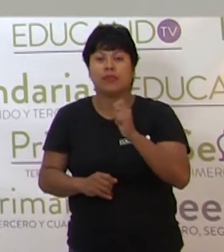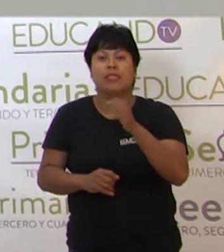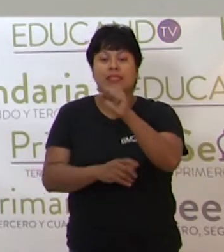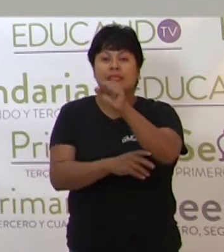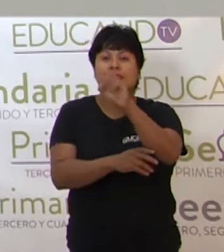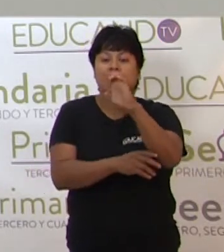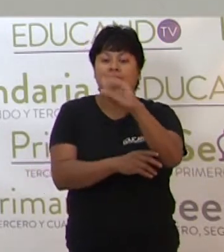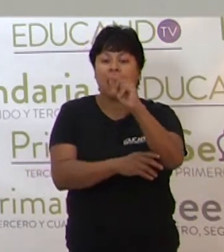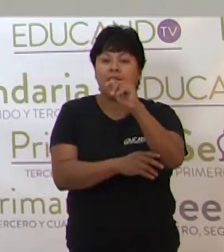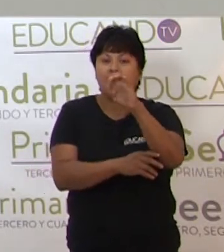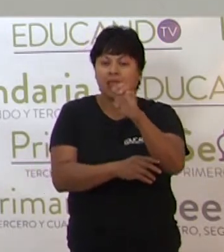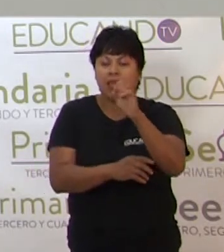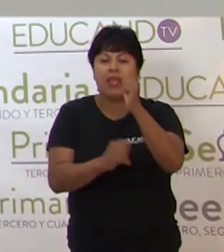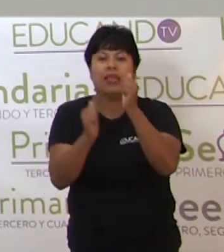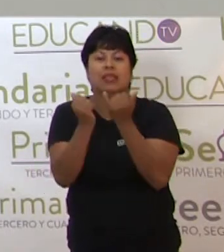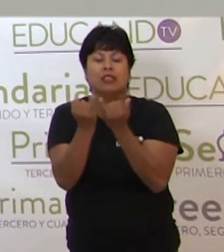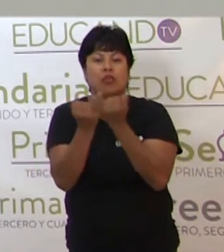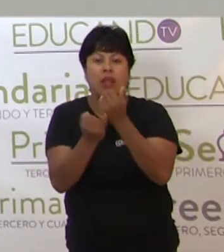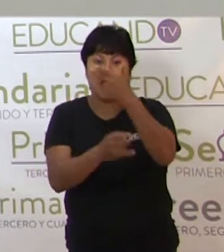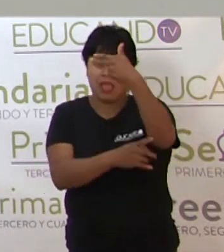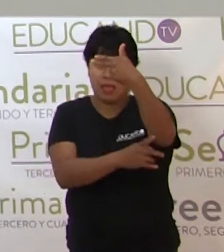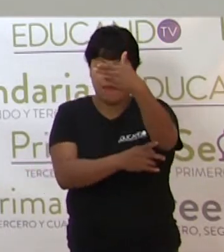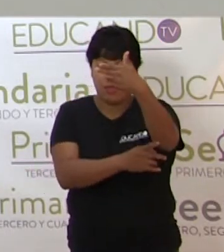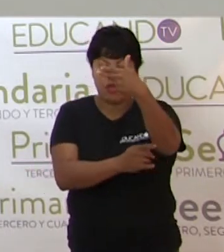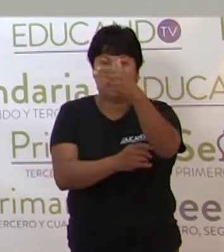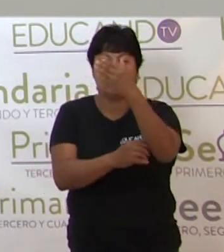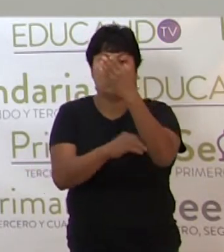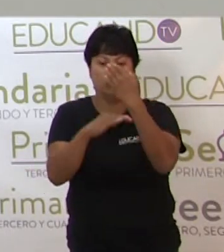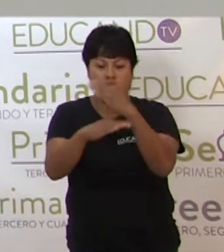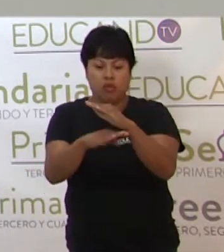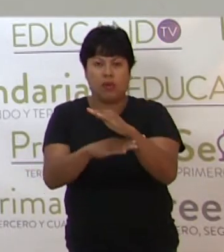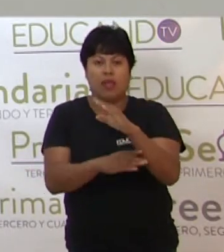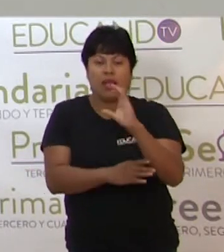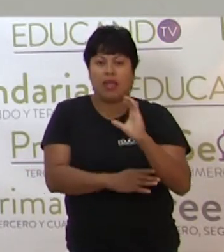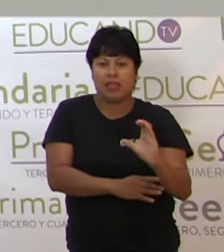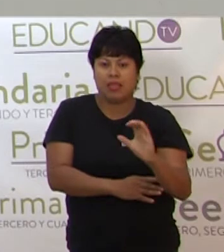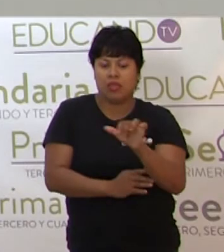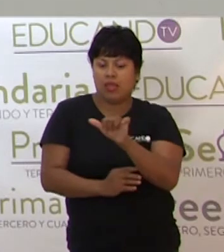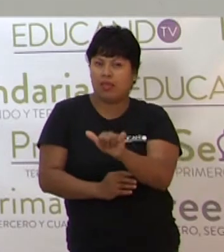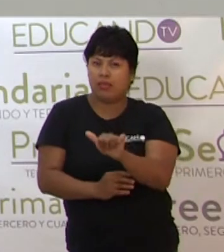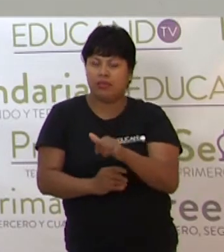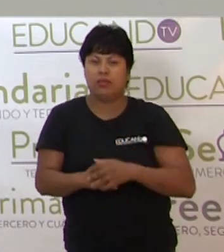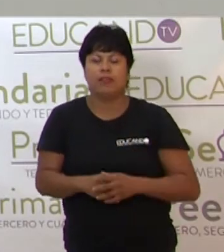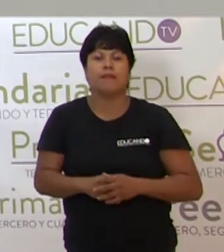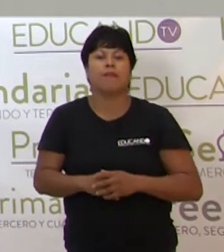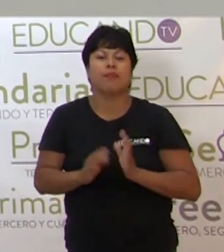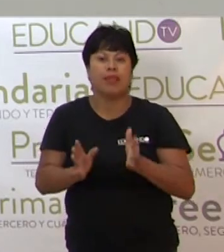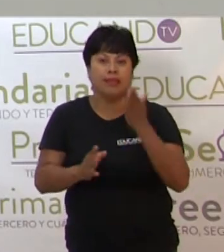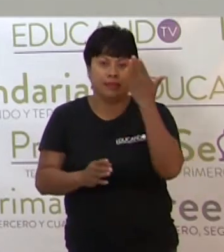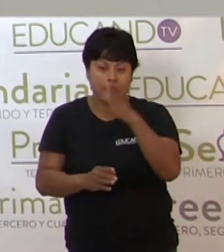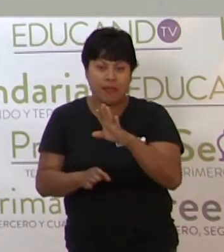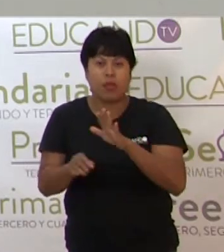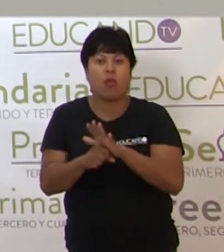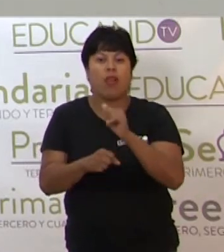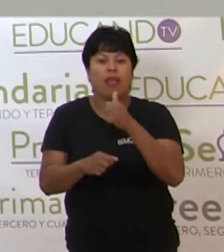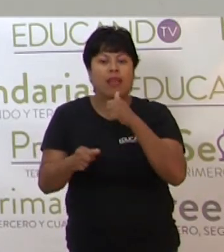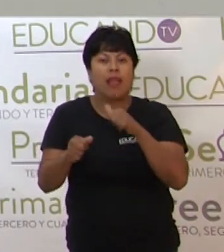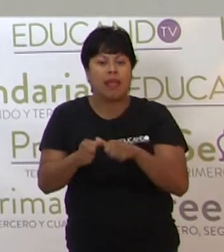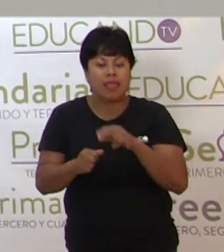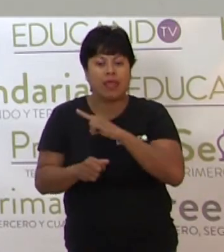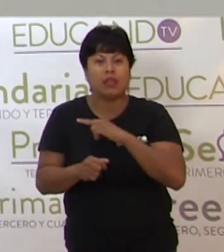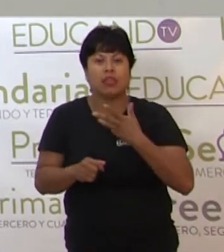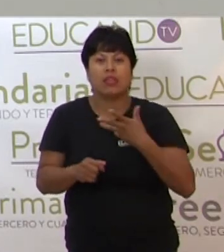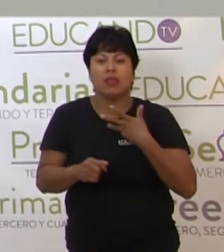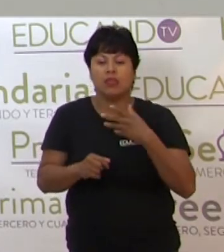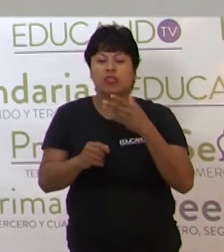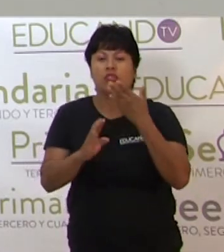secante. Secante es igual a hipotenusa sobre cateto adyacente. Ya saben cuál es la letra que representa